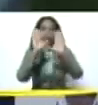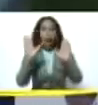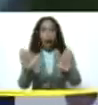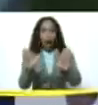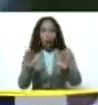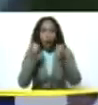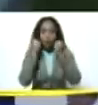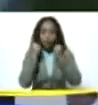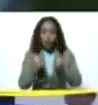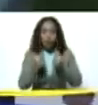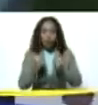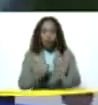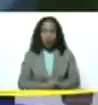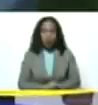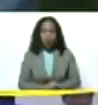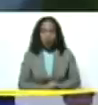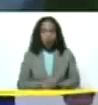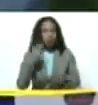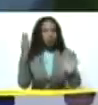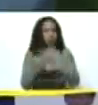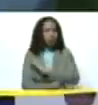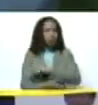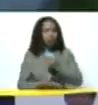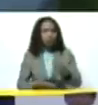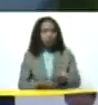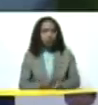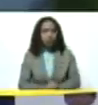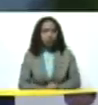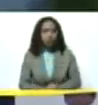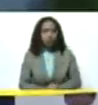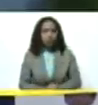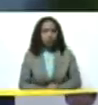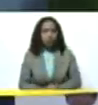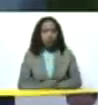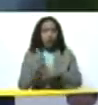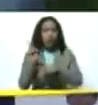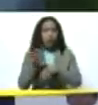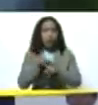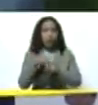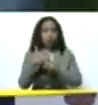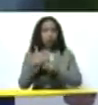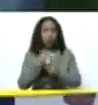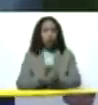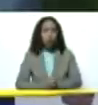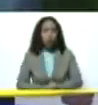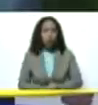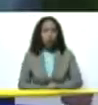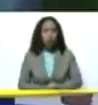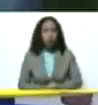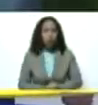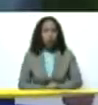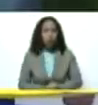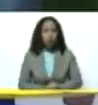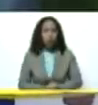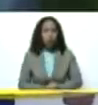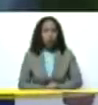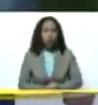contundente sobre estas circunstancias